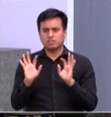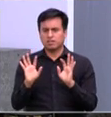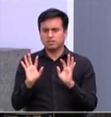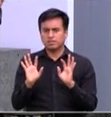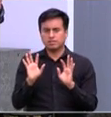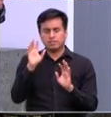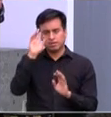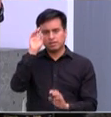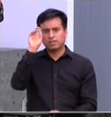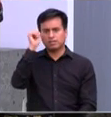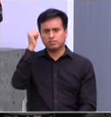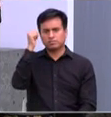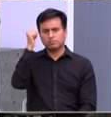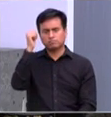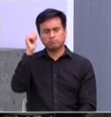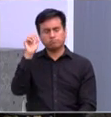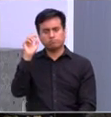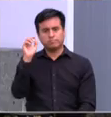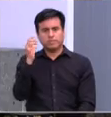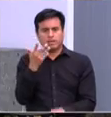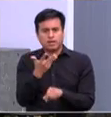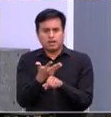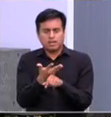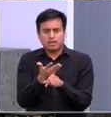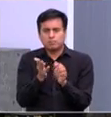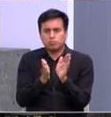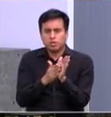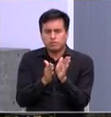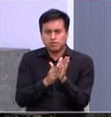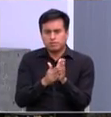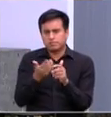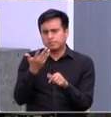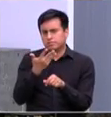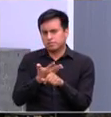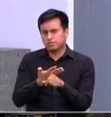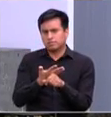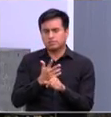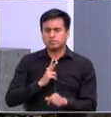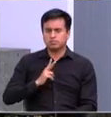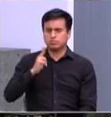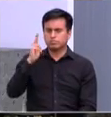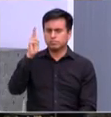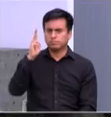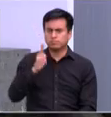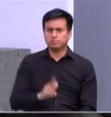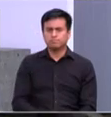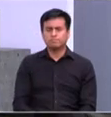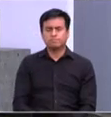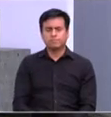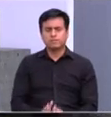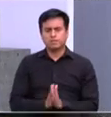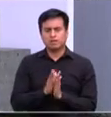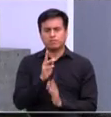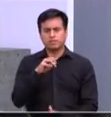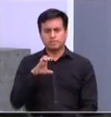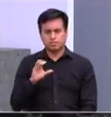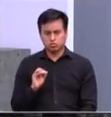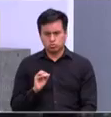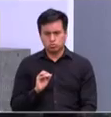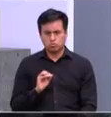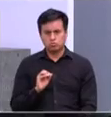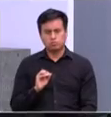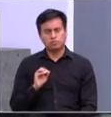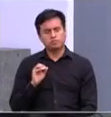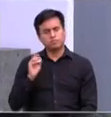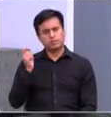la creación, haya pruebas de la existencia de Dios. San Francisco, cuya